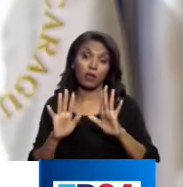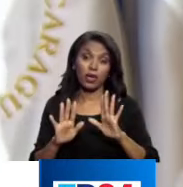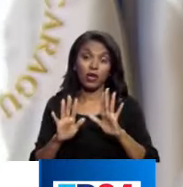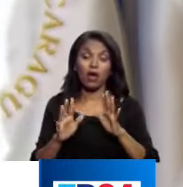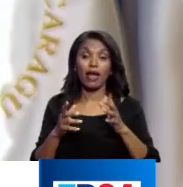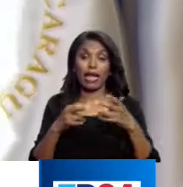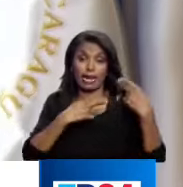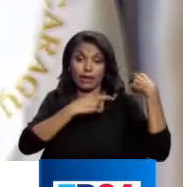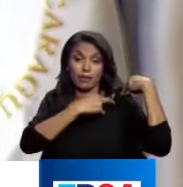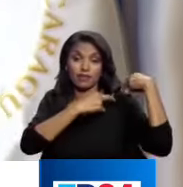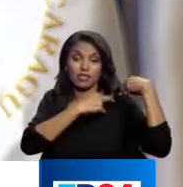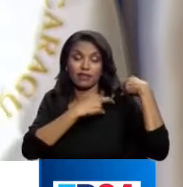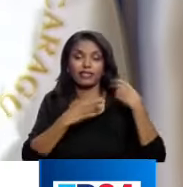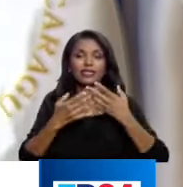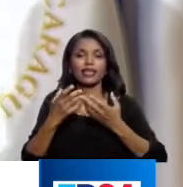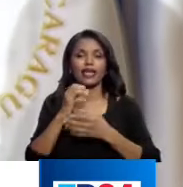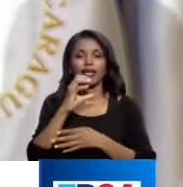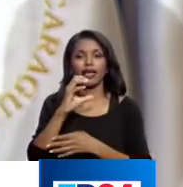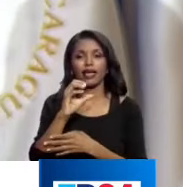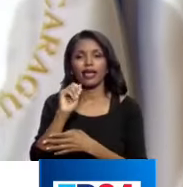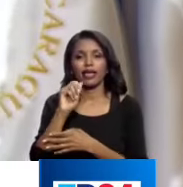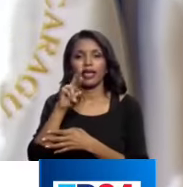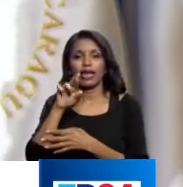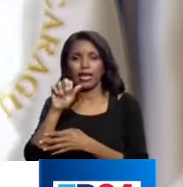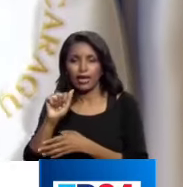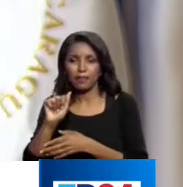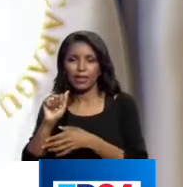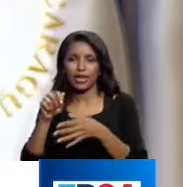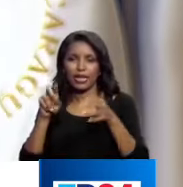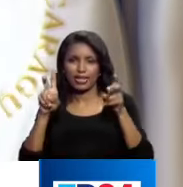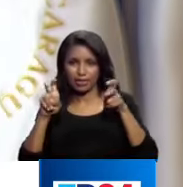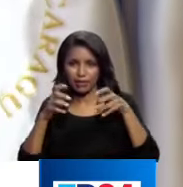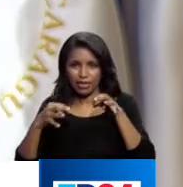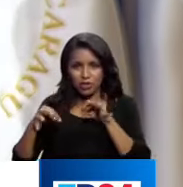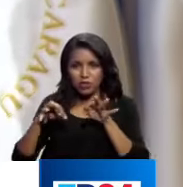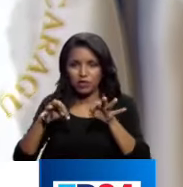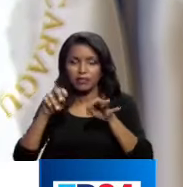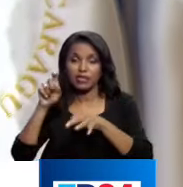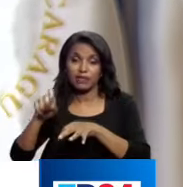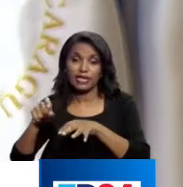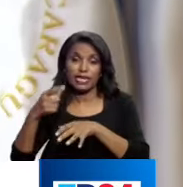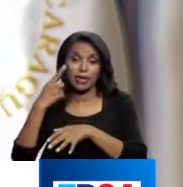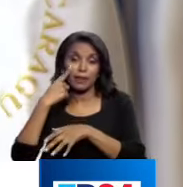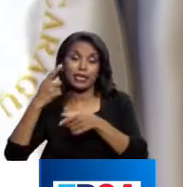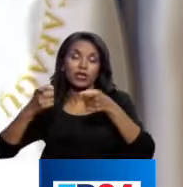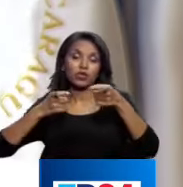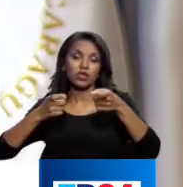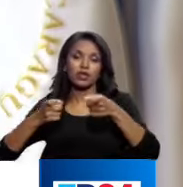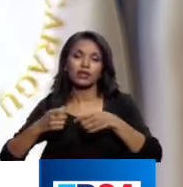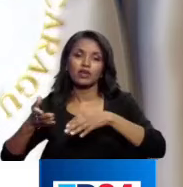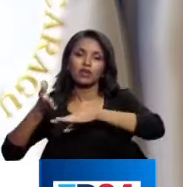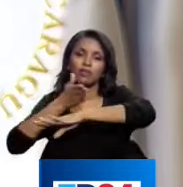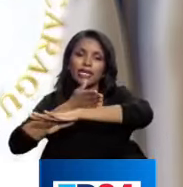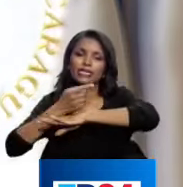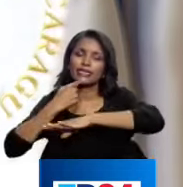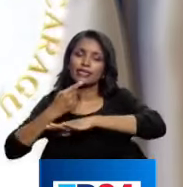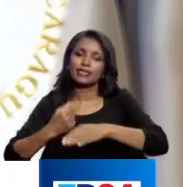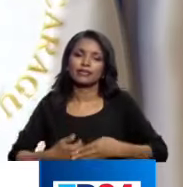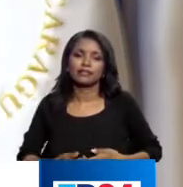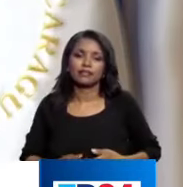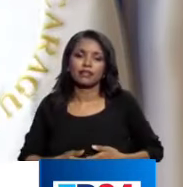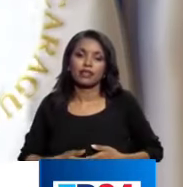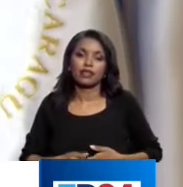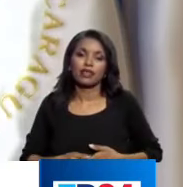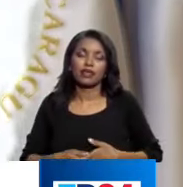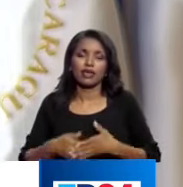nosotros proponemos una reforma integral de la ley porque, tal como lo dije al principio de esta intervención, de este foro, la